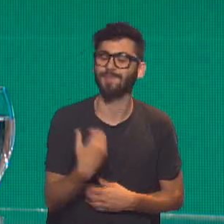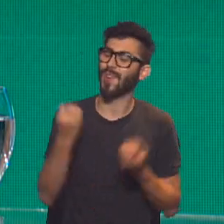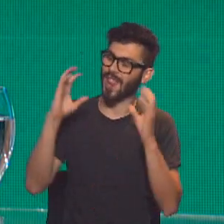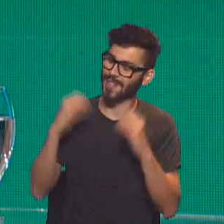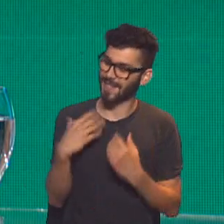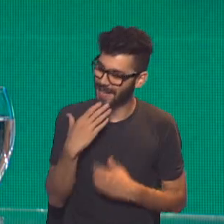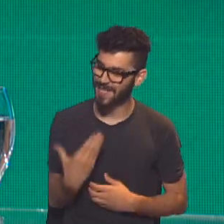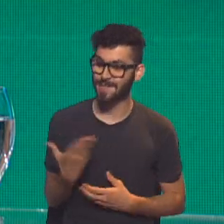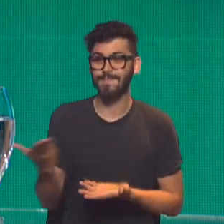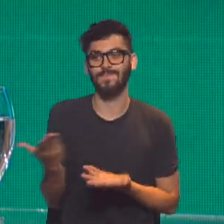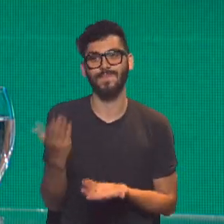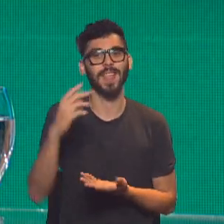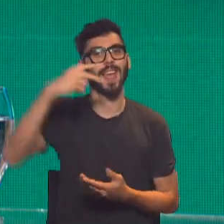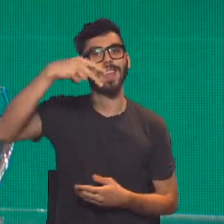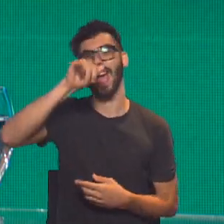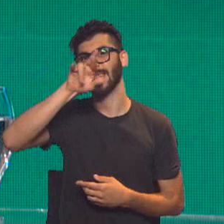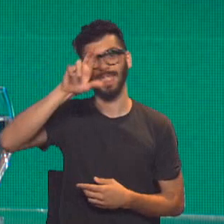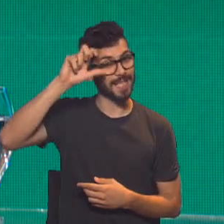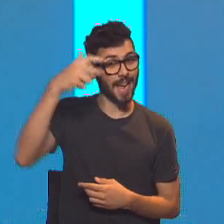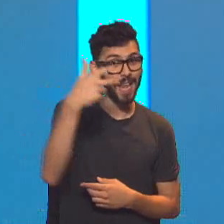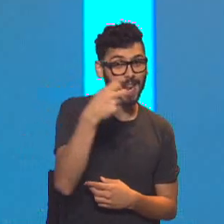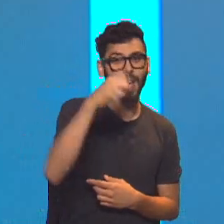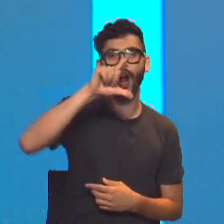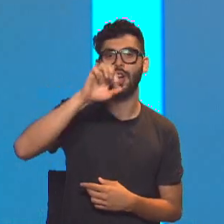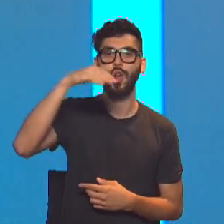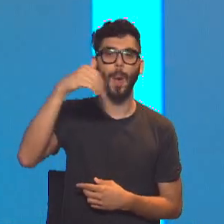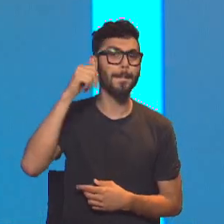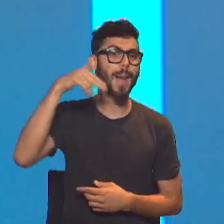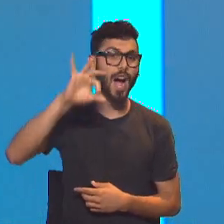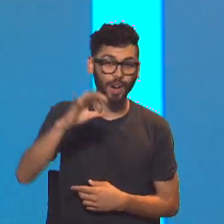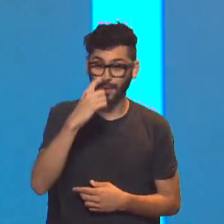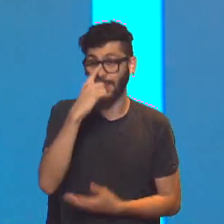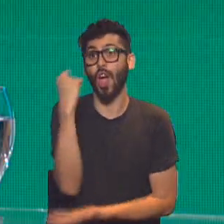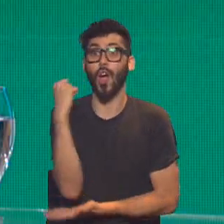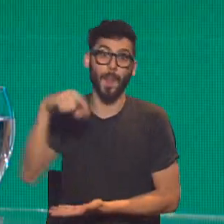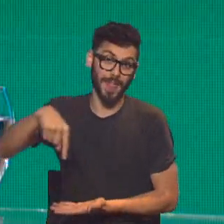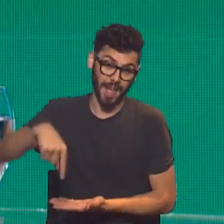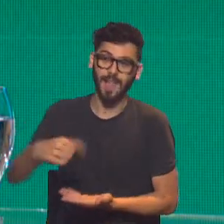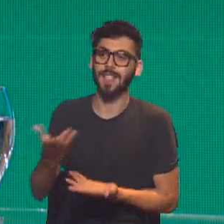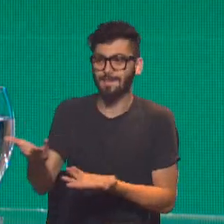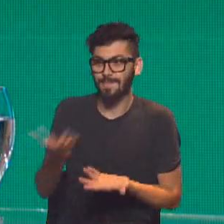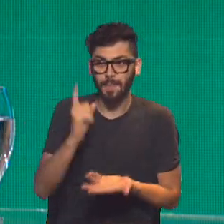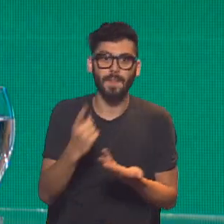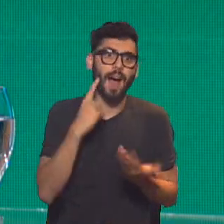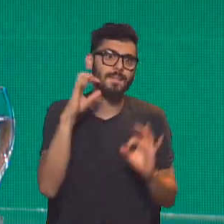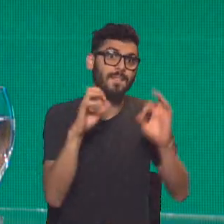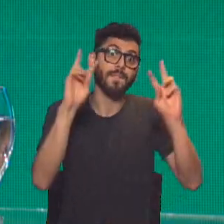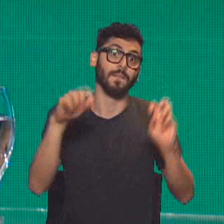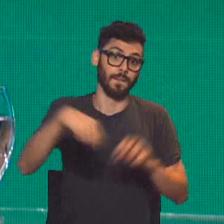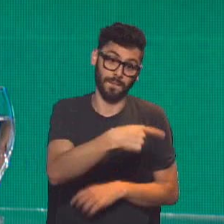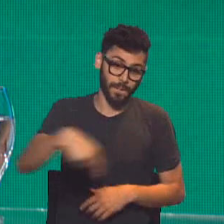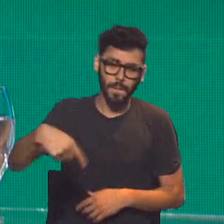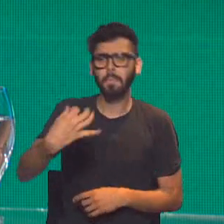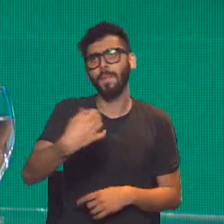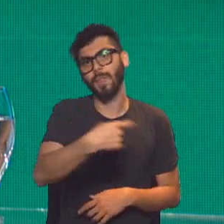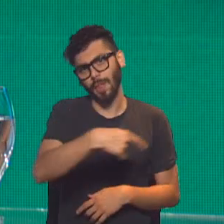Nazarena Lomagno, economista de la casa, que se queda también para analizar uno de los principales temas de la semana, que es de la semana